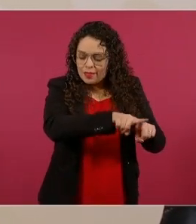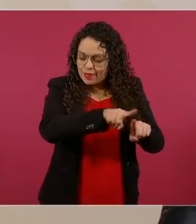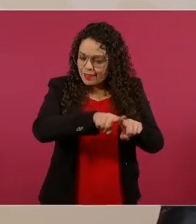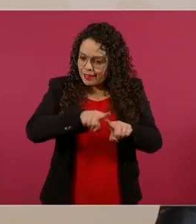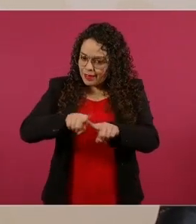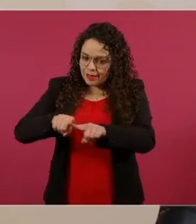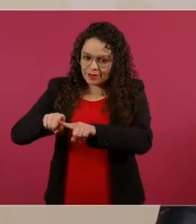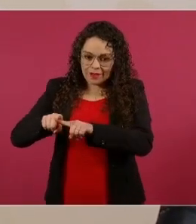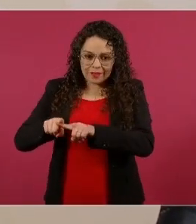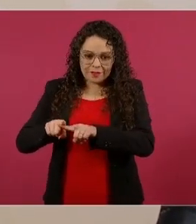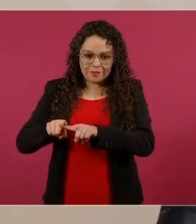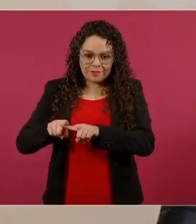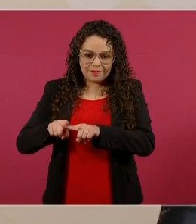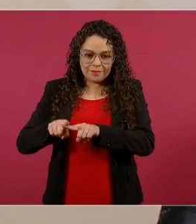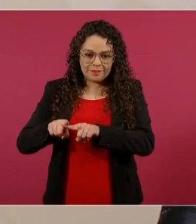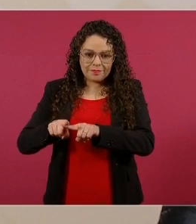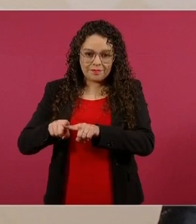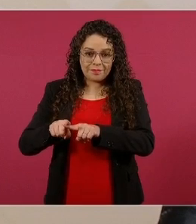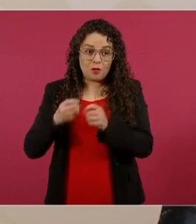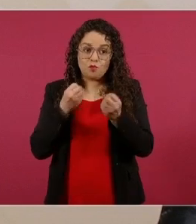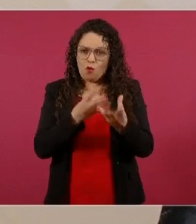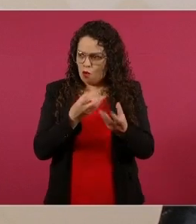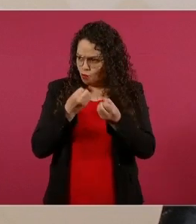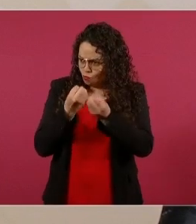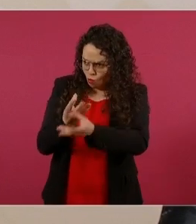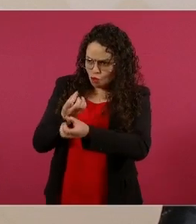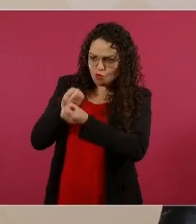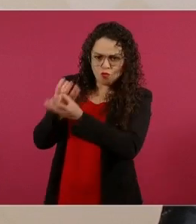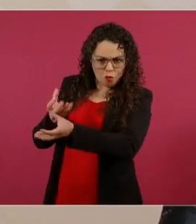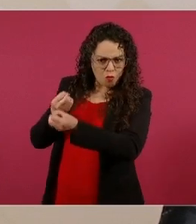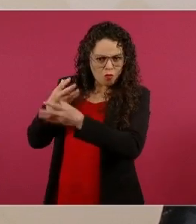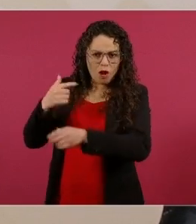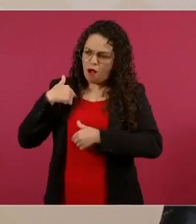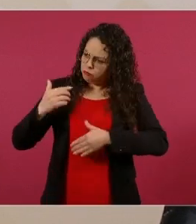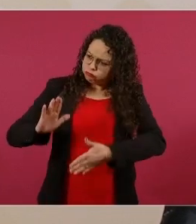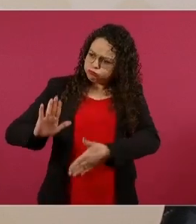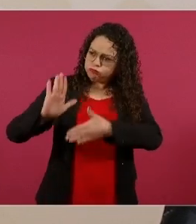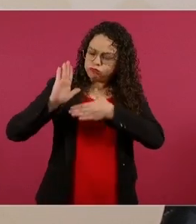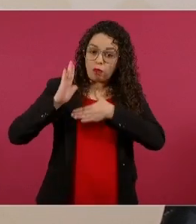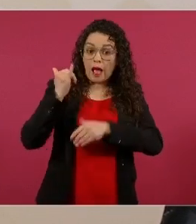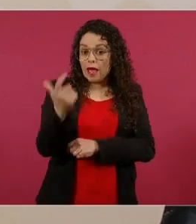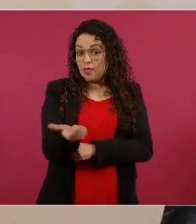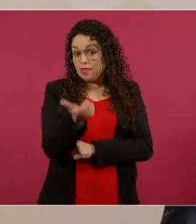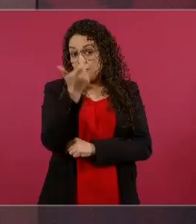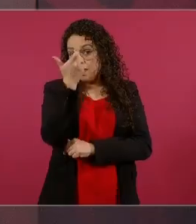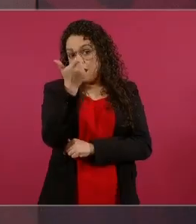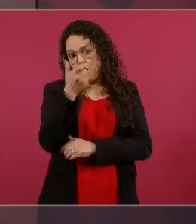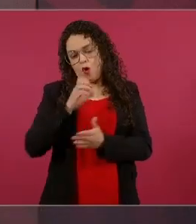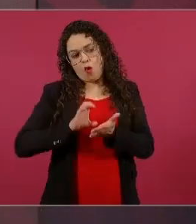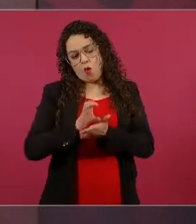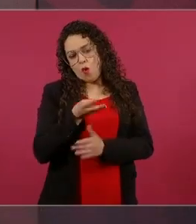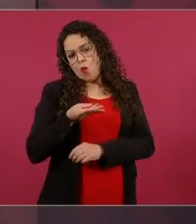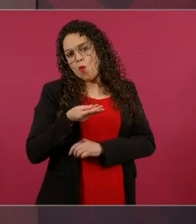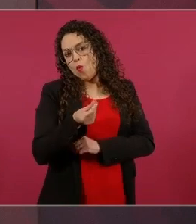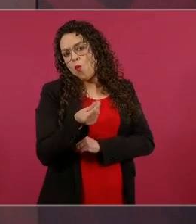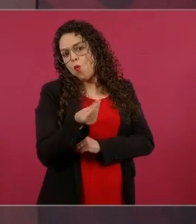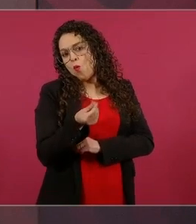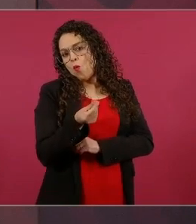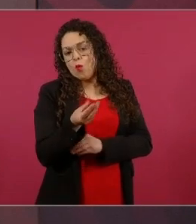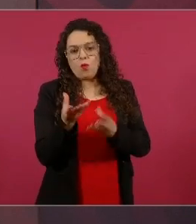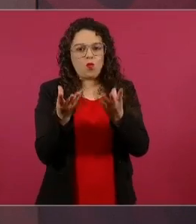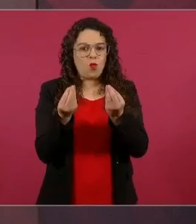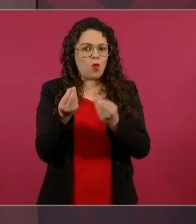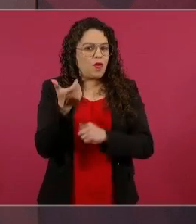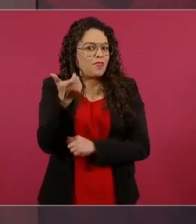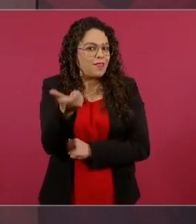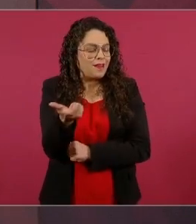marranos todos esos ofrecimientos y mucho dinero en efectivo y Primero era